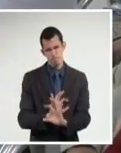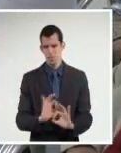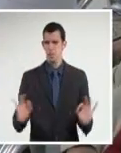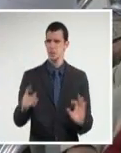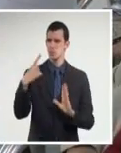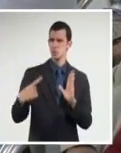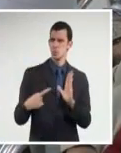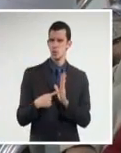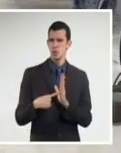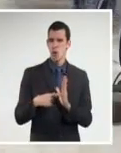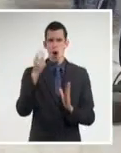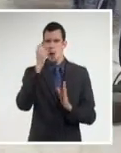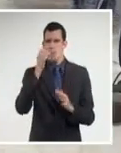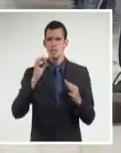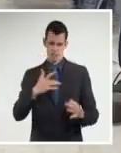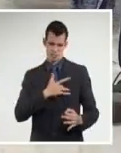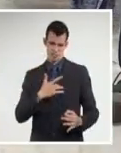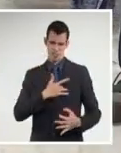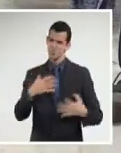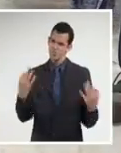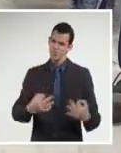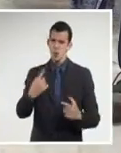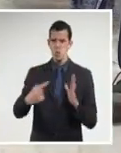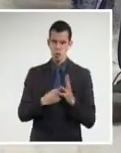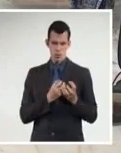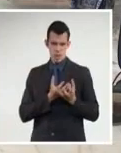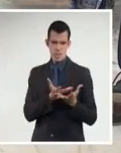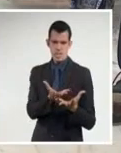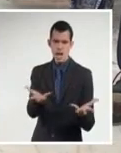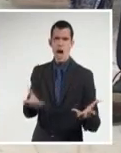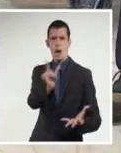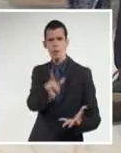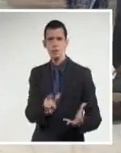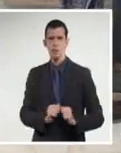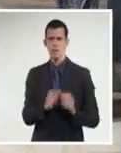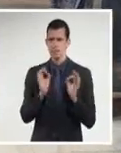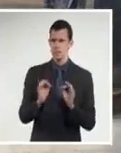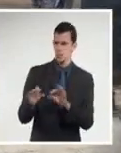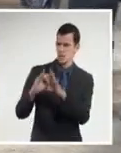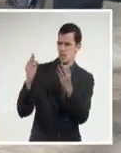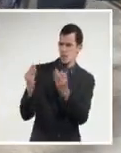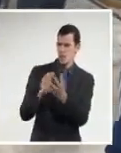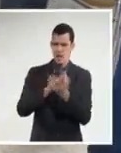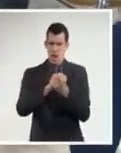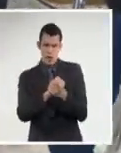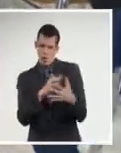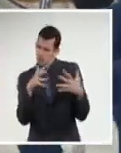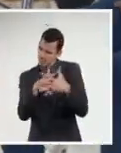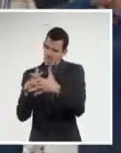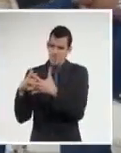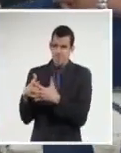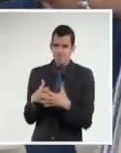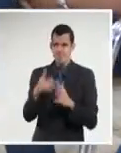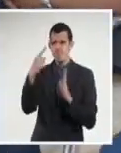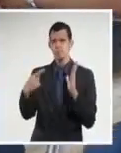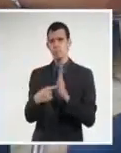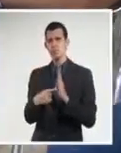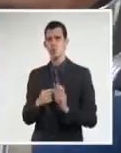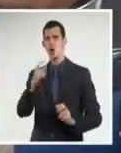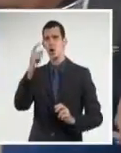nobleza capaz de sostener a sus afectos más cercanos nos faltaron las menciones a su casa de la calle 20